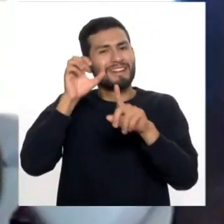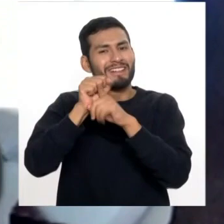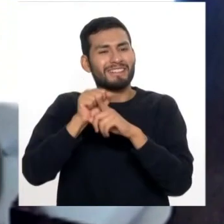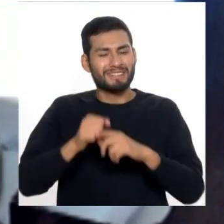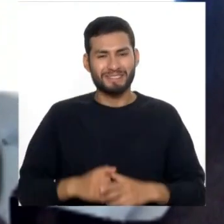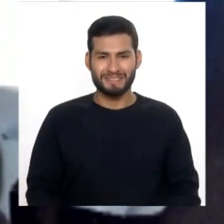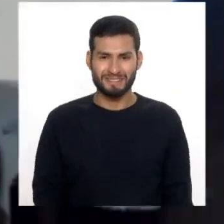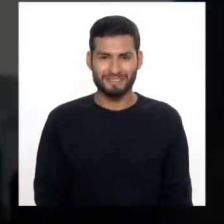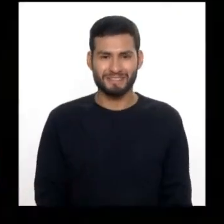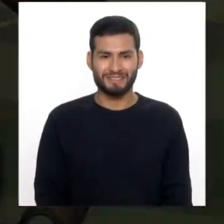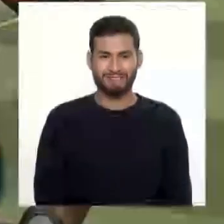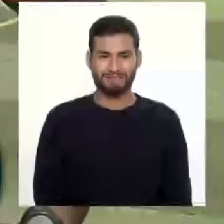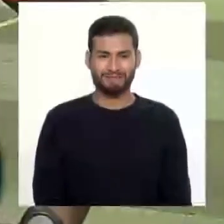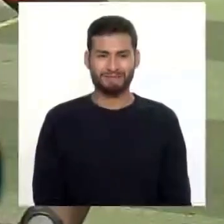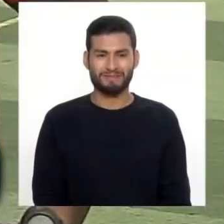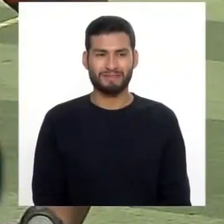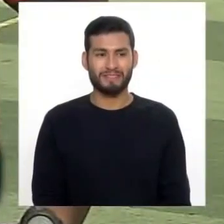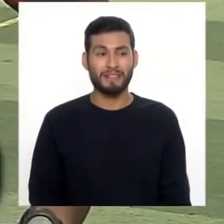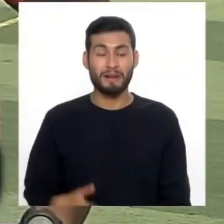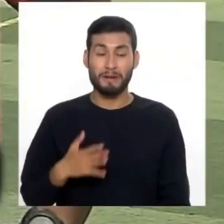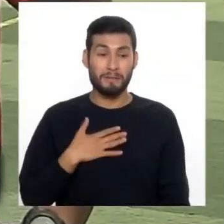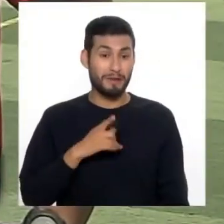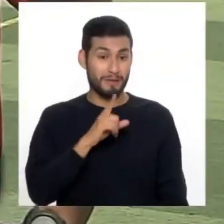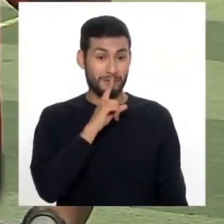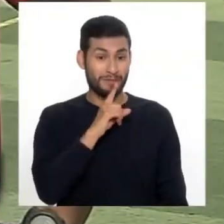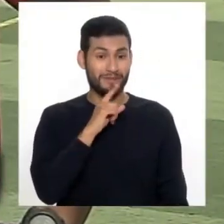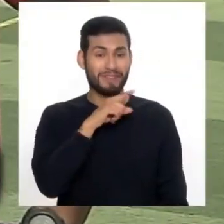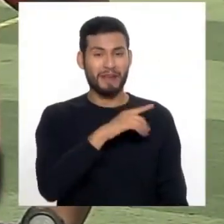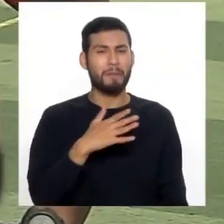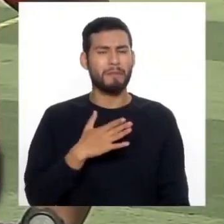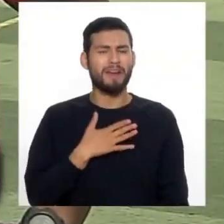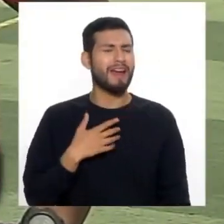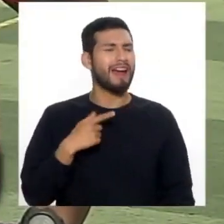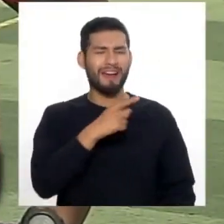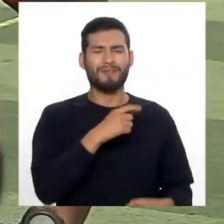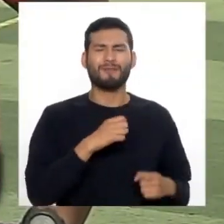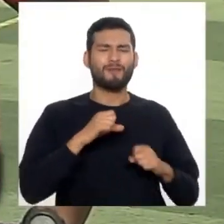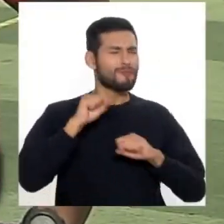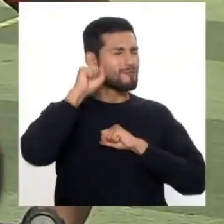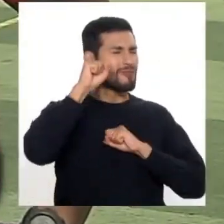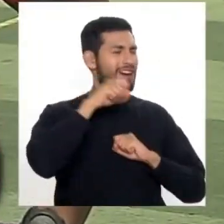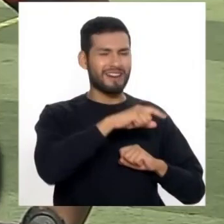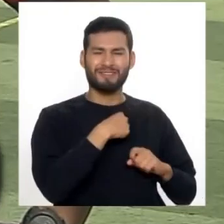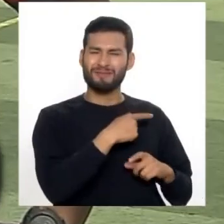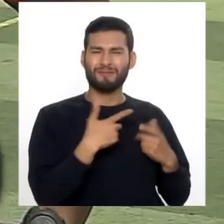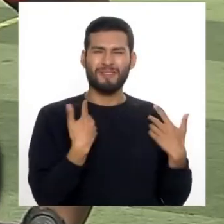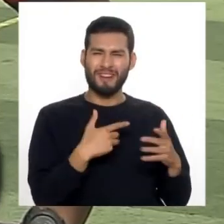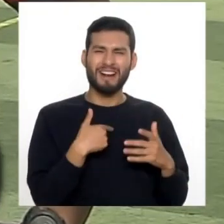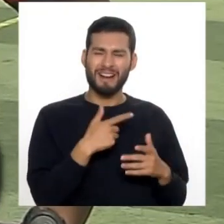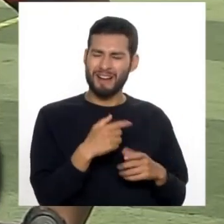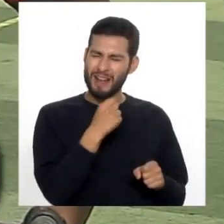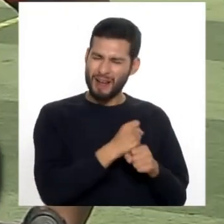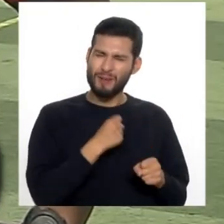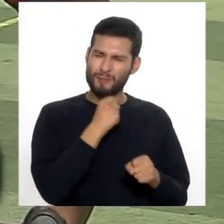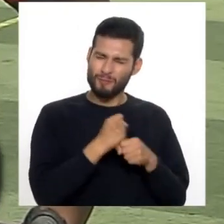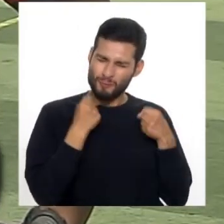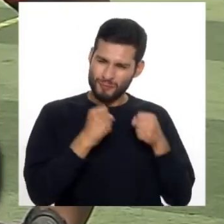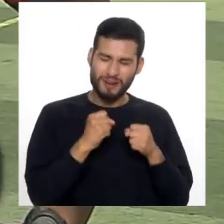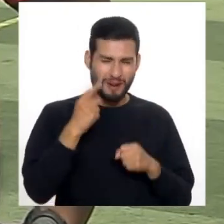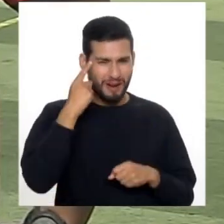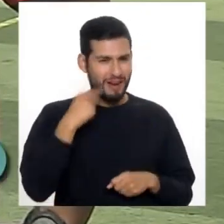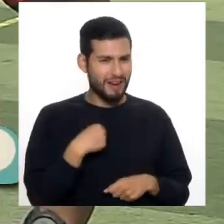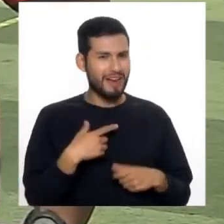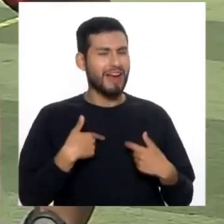metas. Mi papá es mi héroe, trabaja y todos los días se esfuerza por mí y